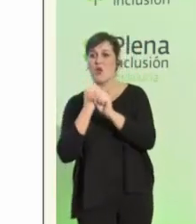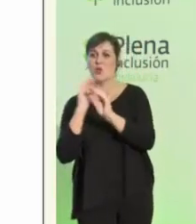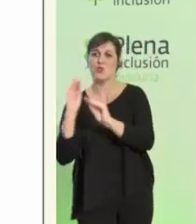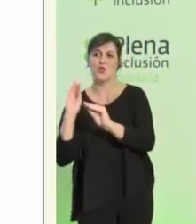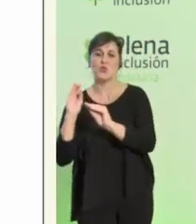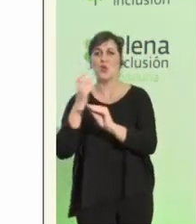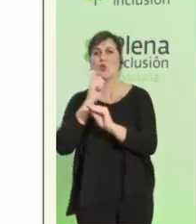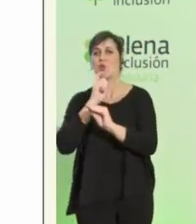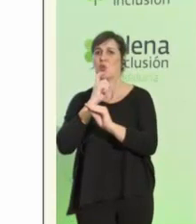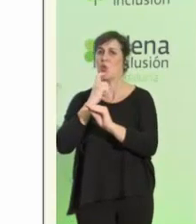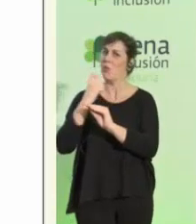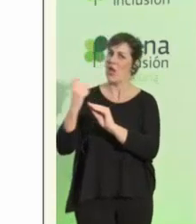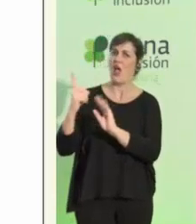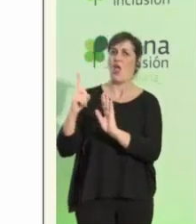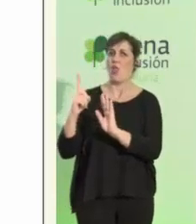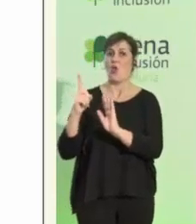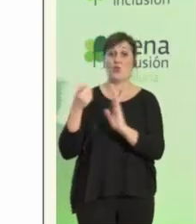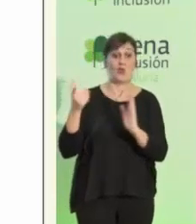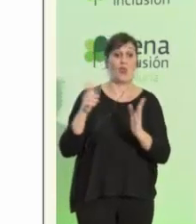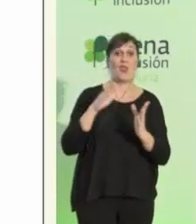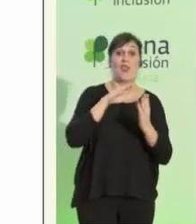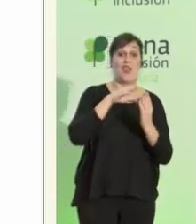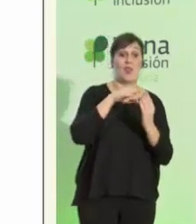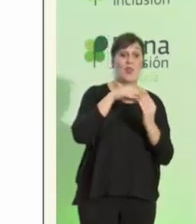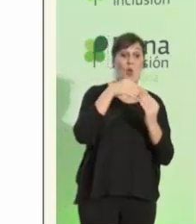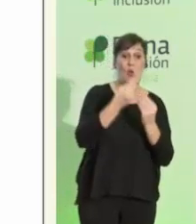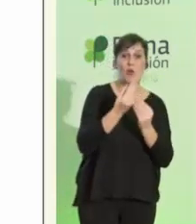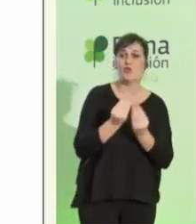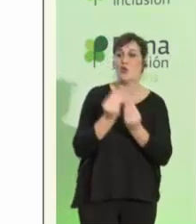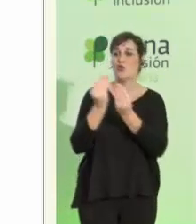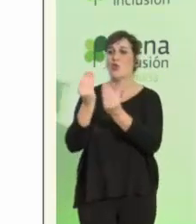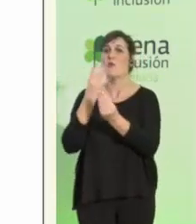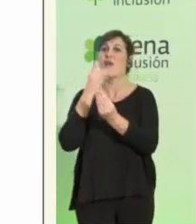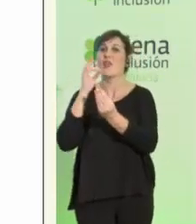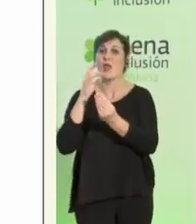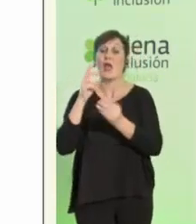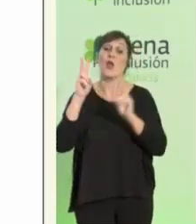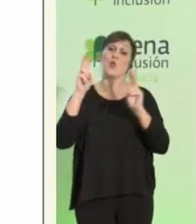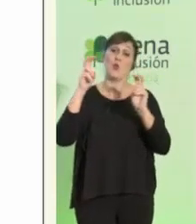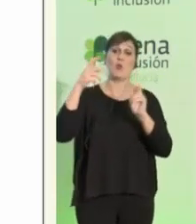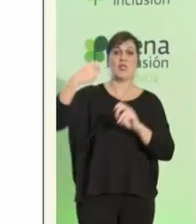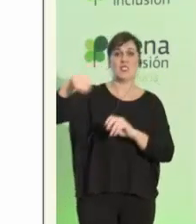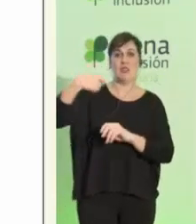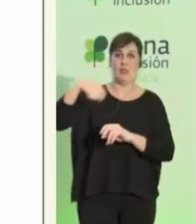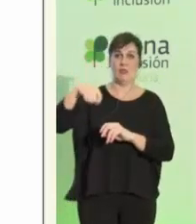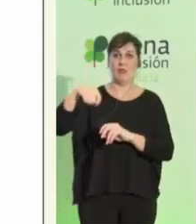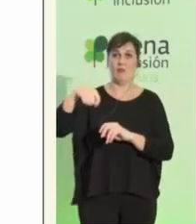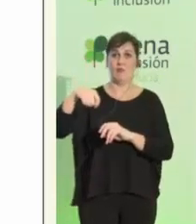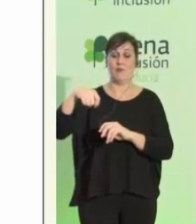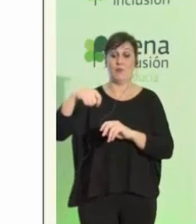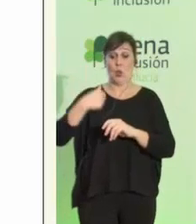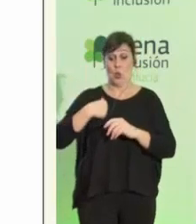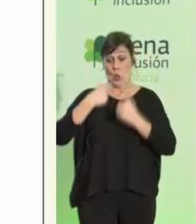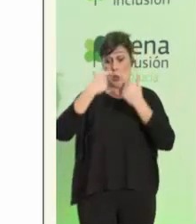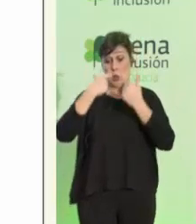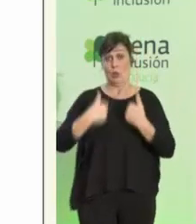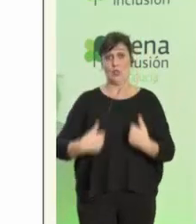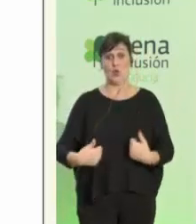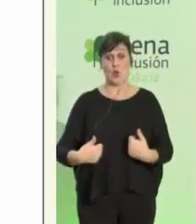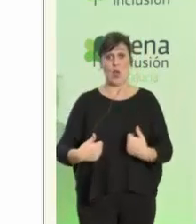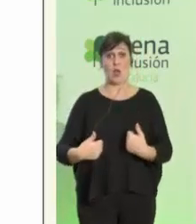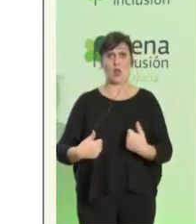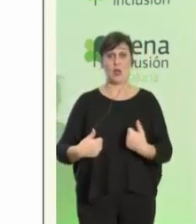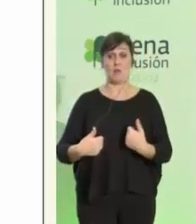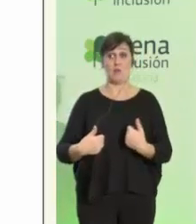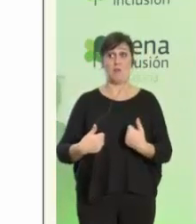se ha entregado ese documento al nuevo presidente. Y yo, como persona y